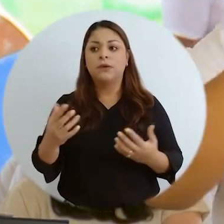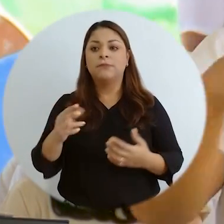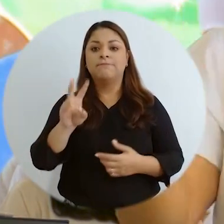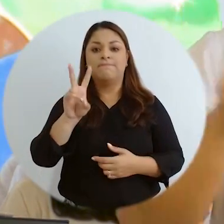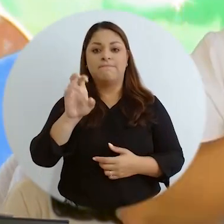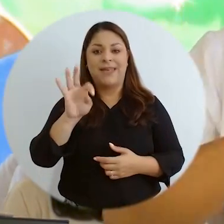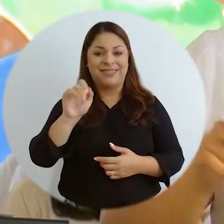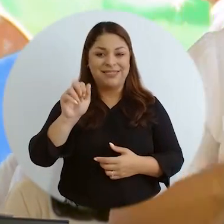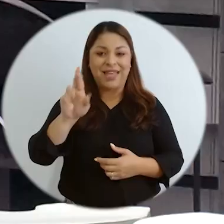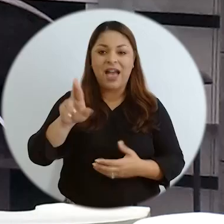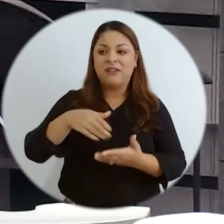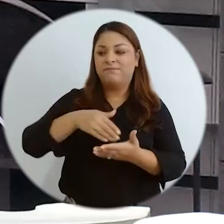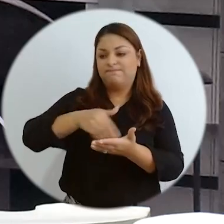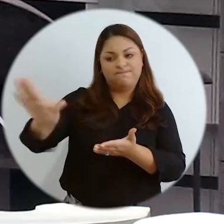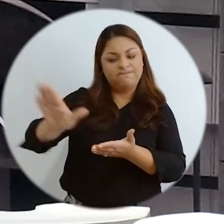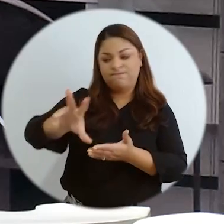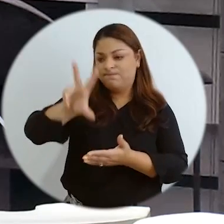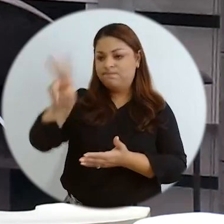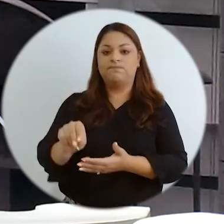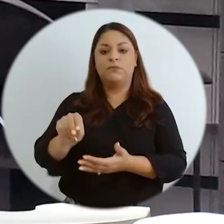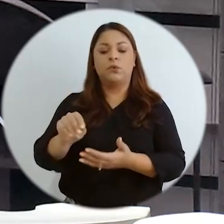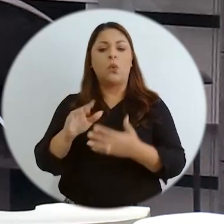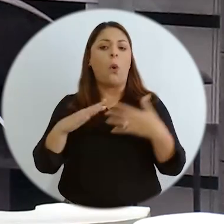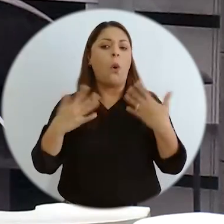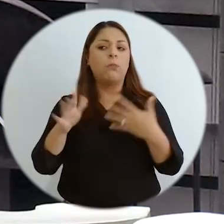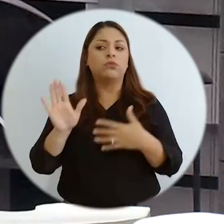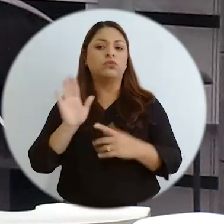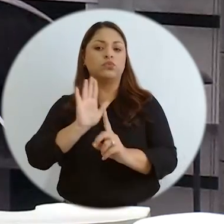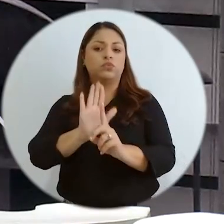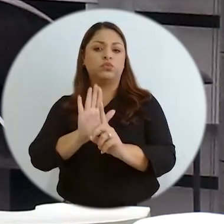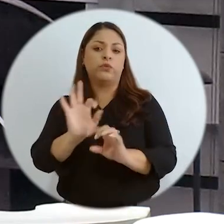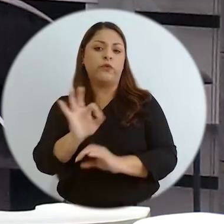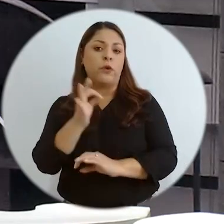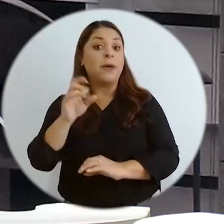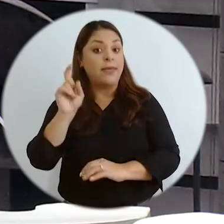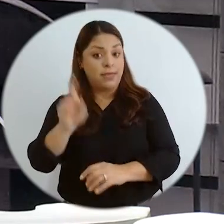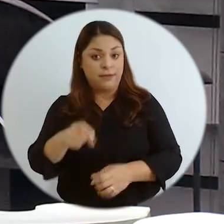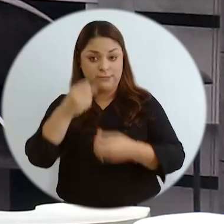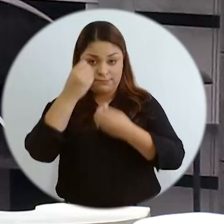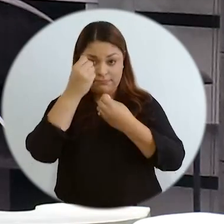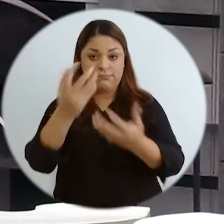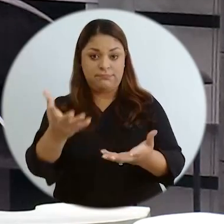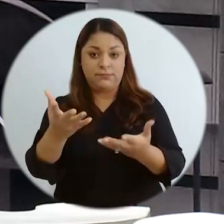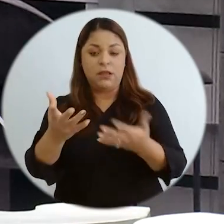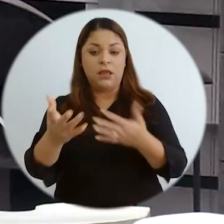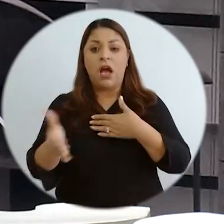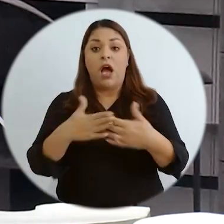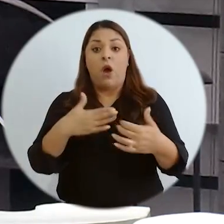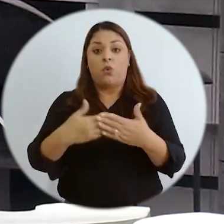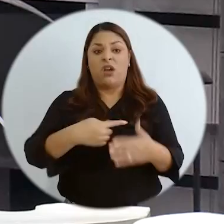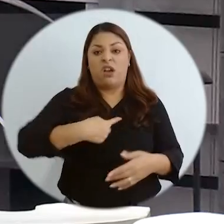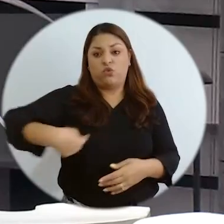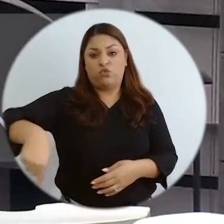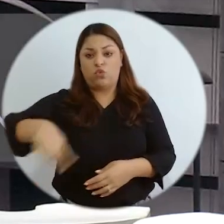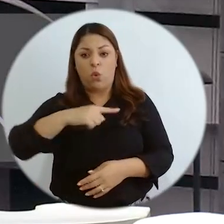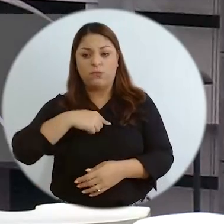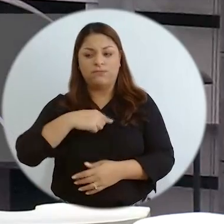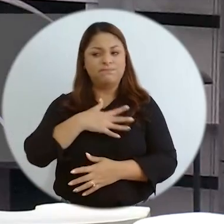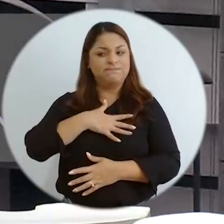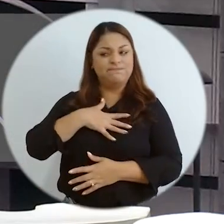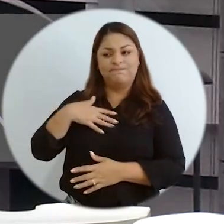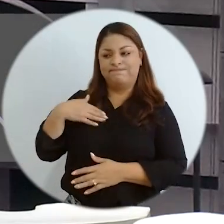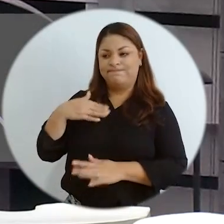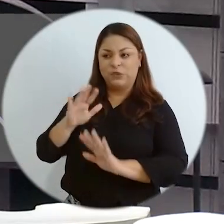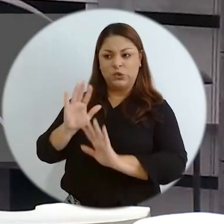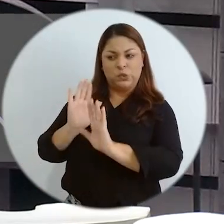nos guste o no nos guste sus formas, es qué es lo que se quiere conseguir